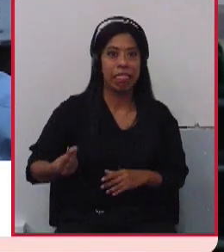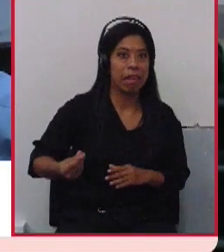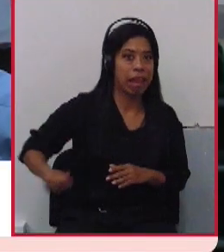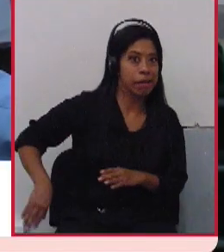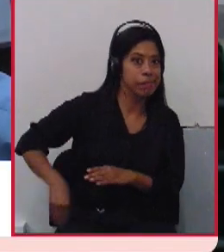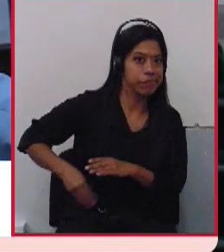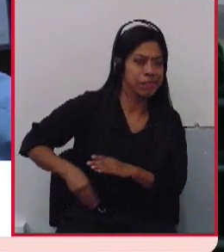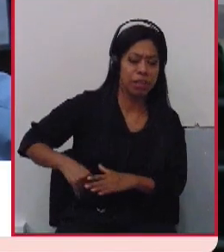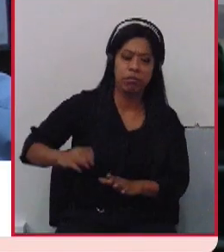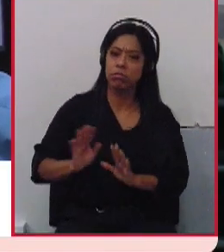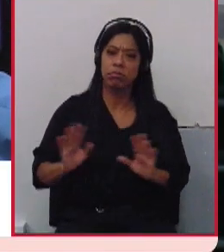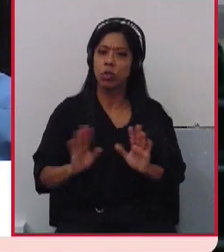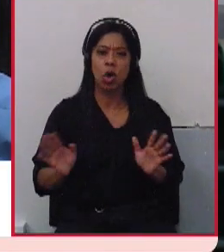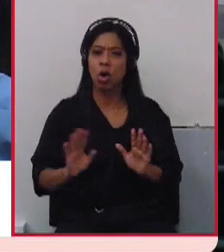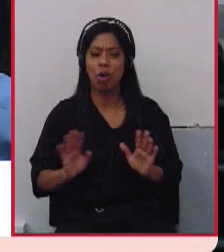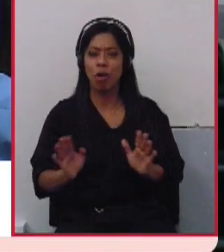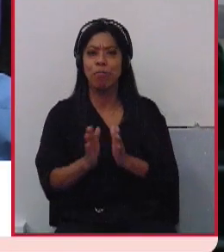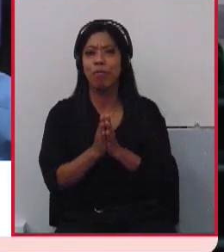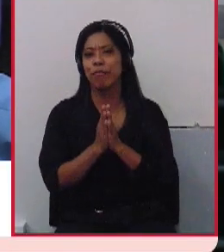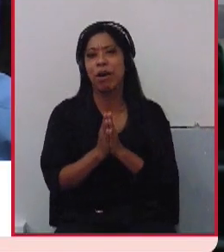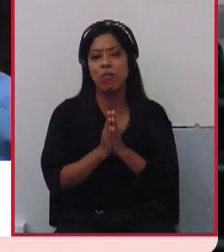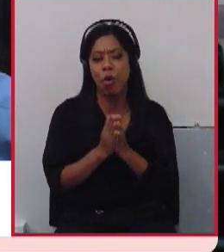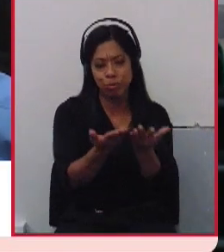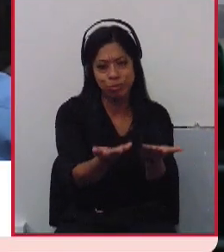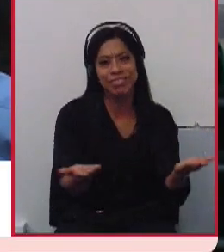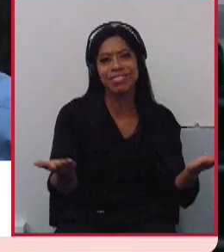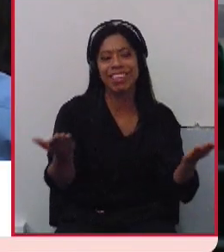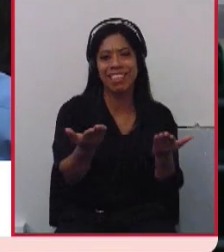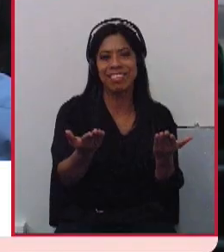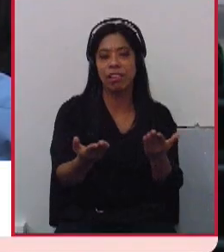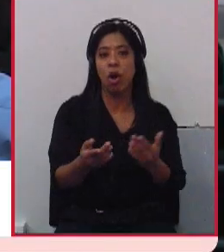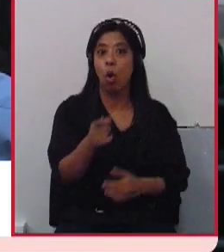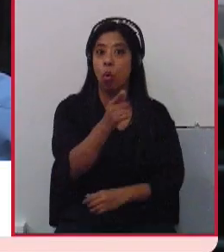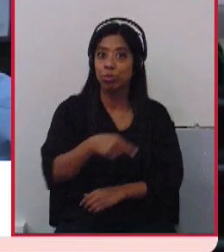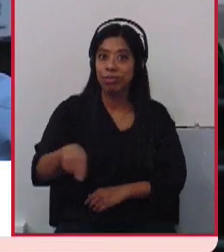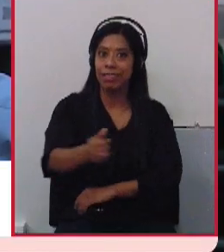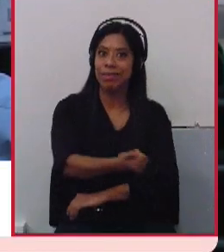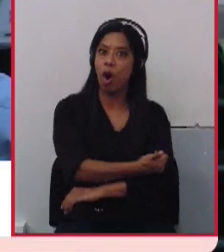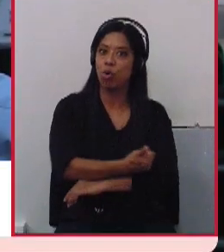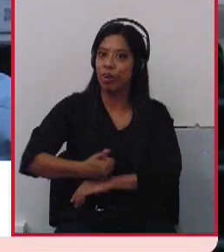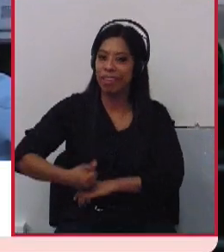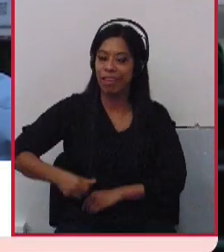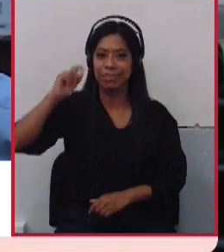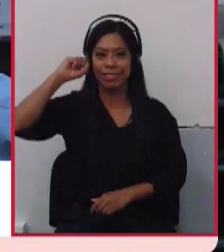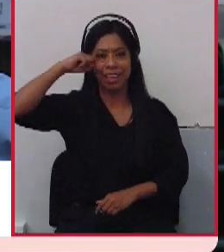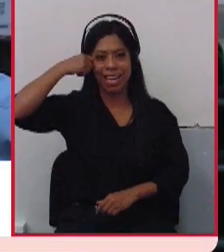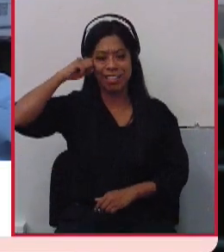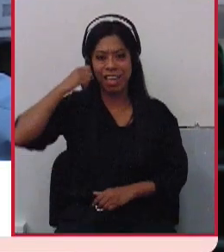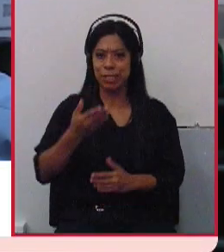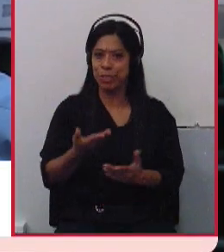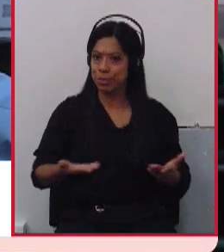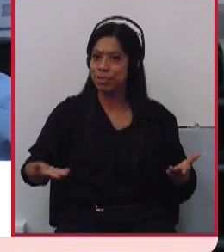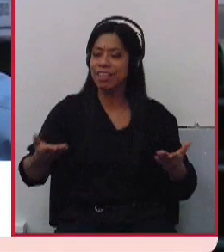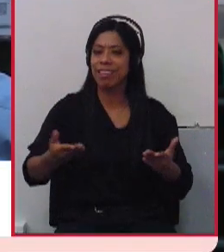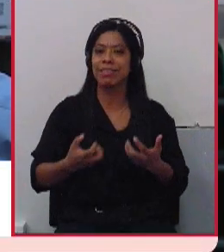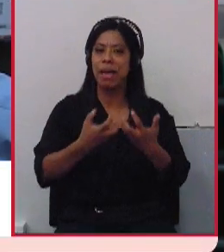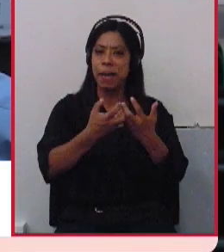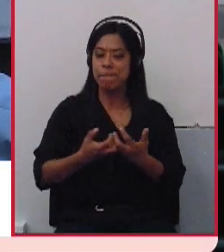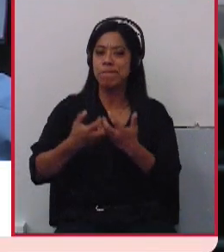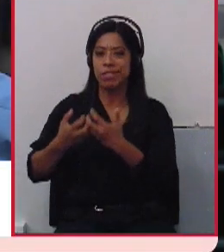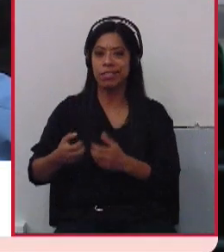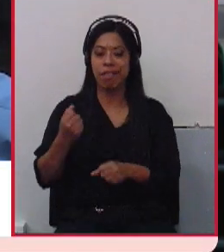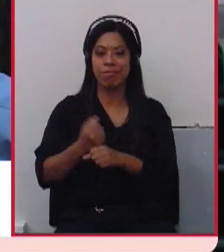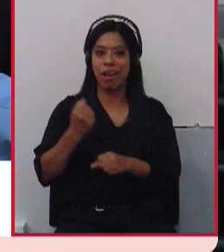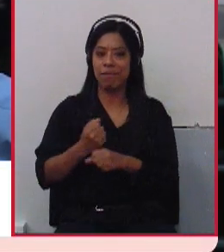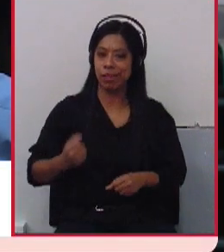coimas. Es lo único que pido, señores presentes, como autoridades, como ingenieros, sacar adelante una empresa que quede